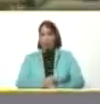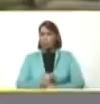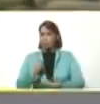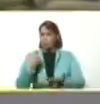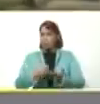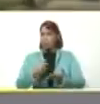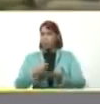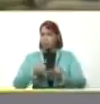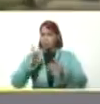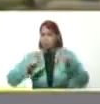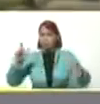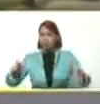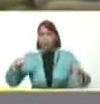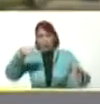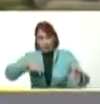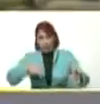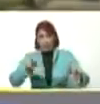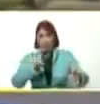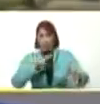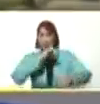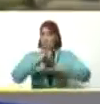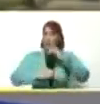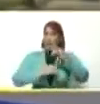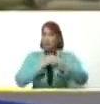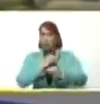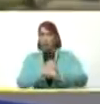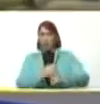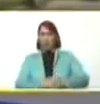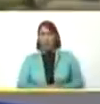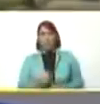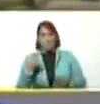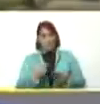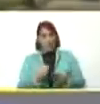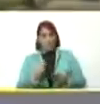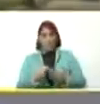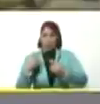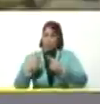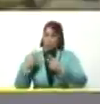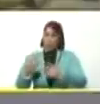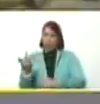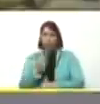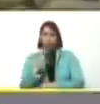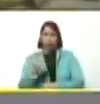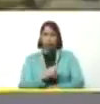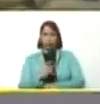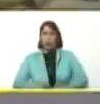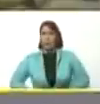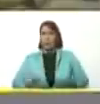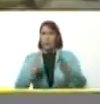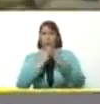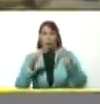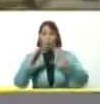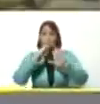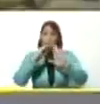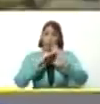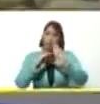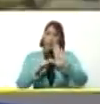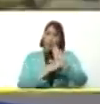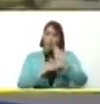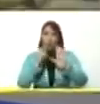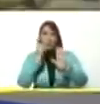inversionistas nacionales, internacionales, inversión mixta y darle todas las condiciones.